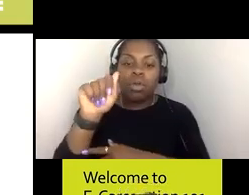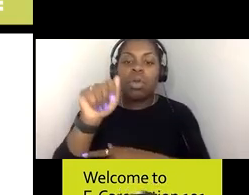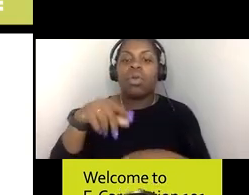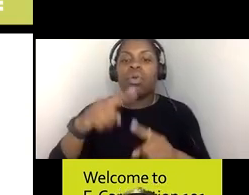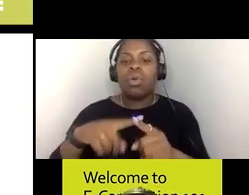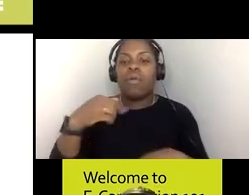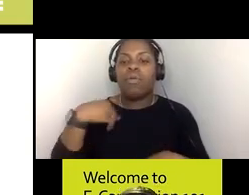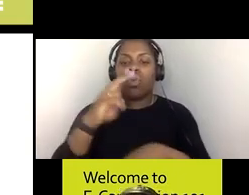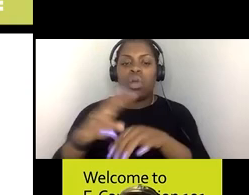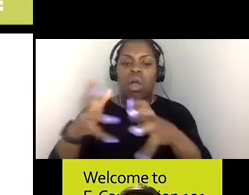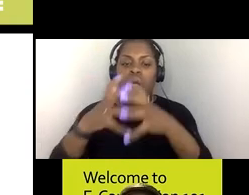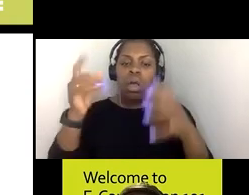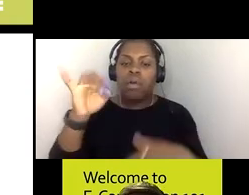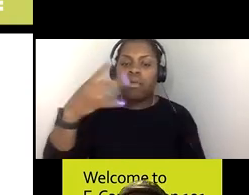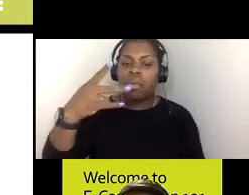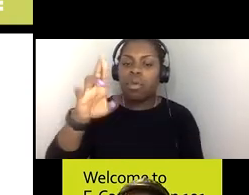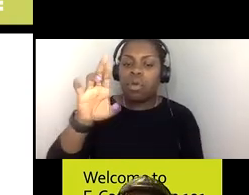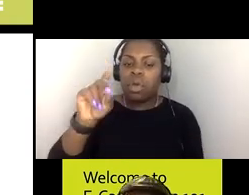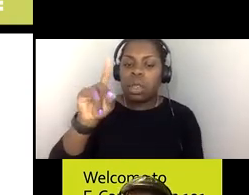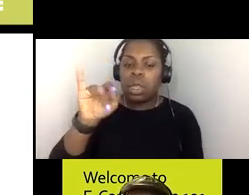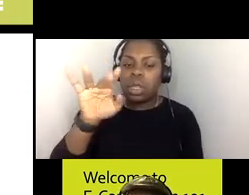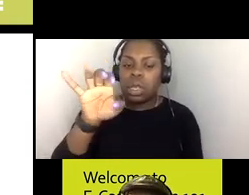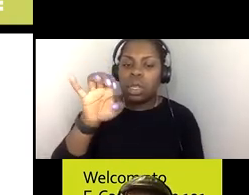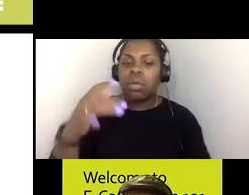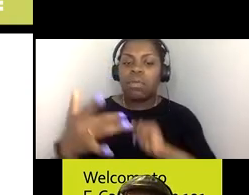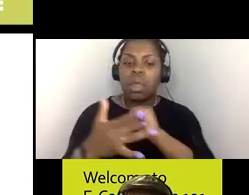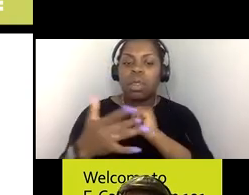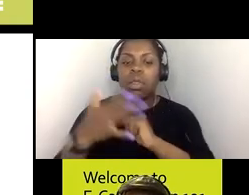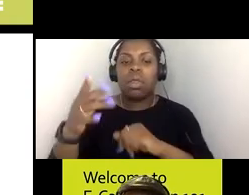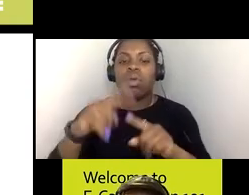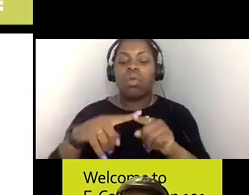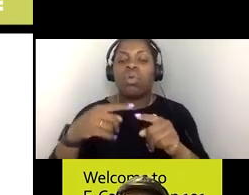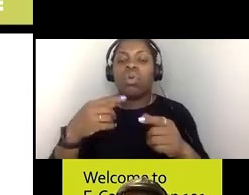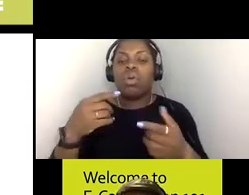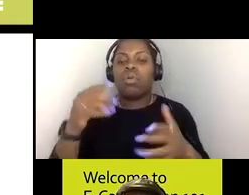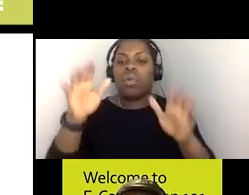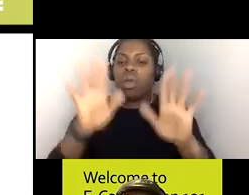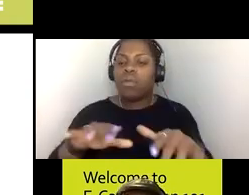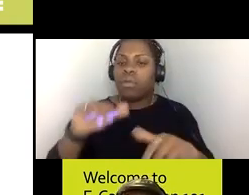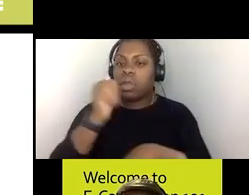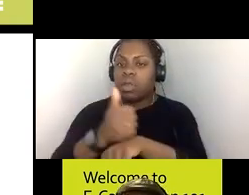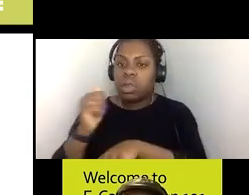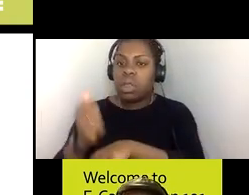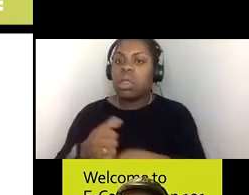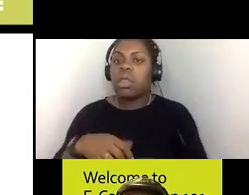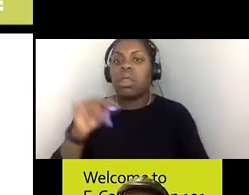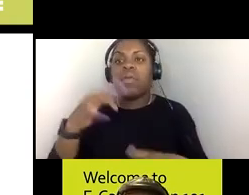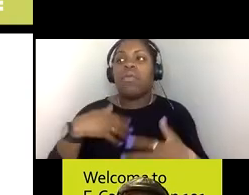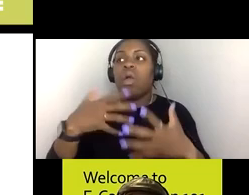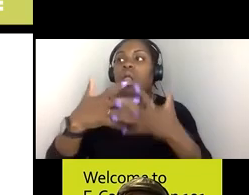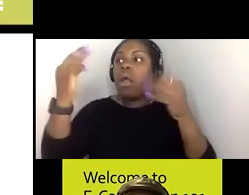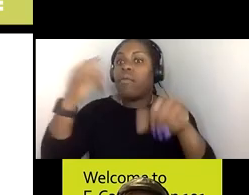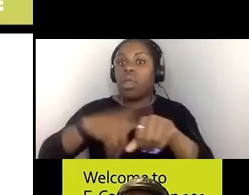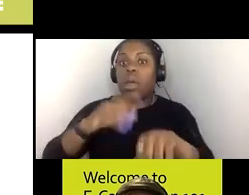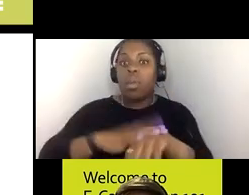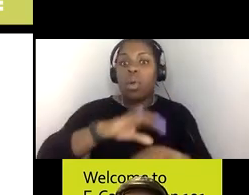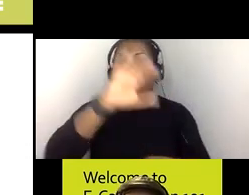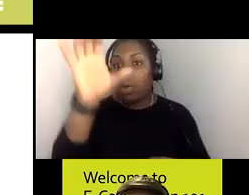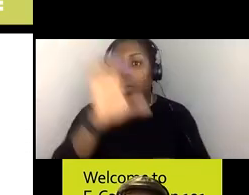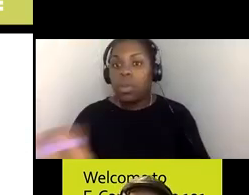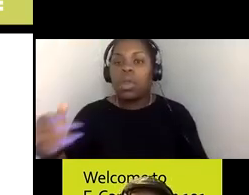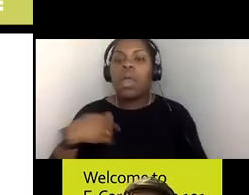Ángeles. Y si tienes mucho tiempo para estar en Zoom, ellos han estado